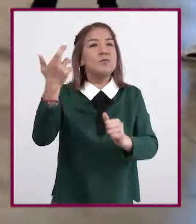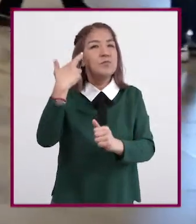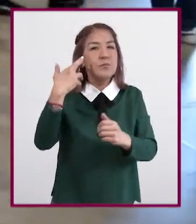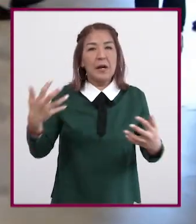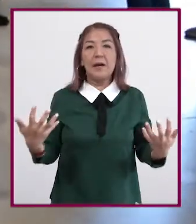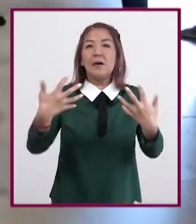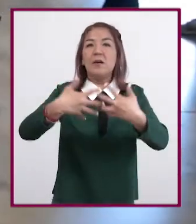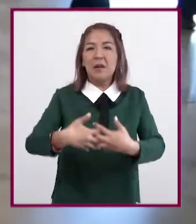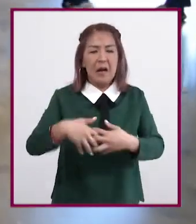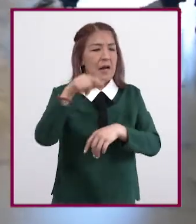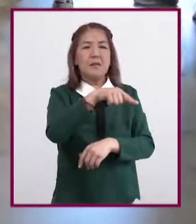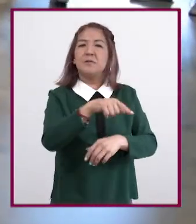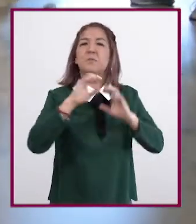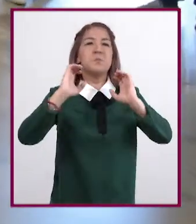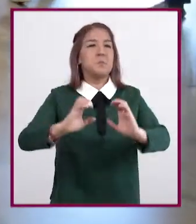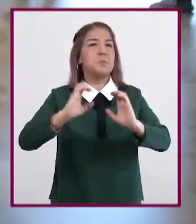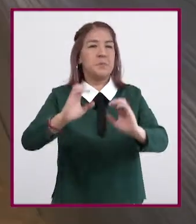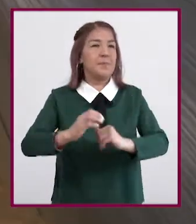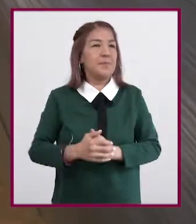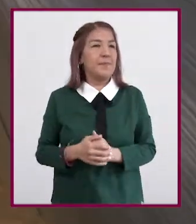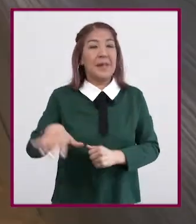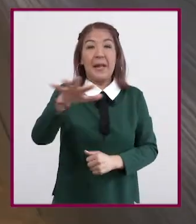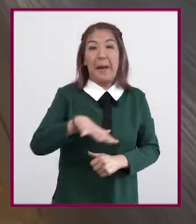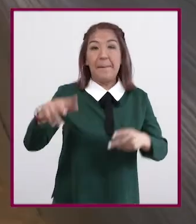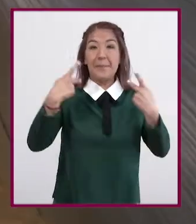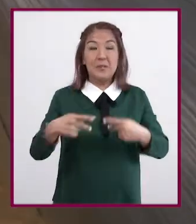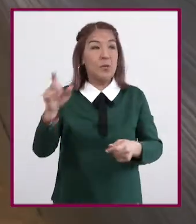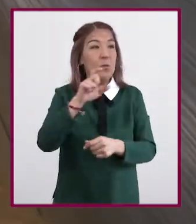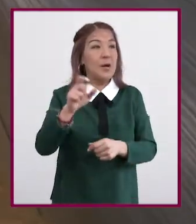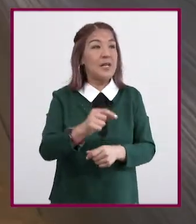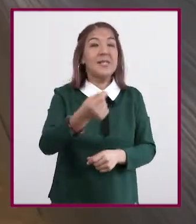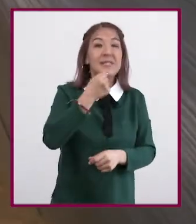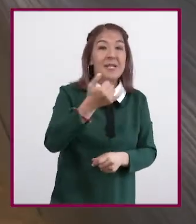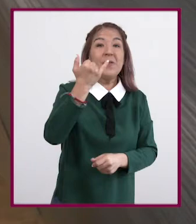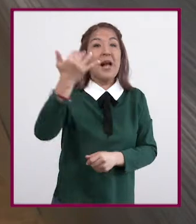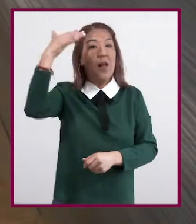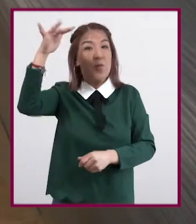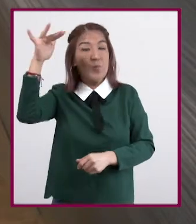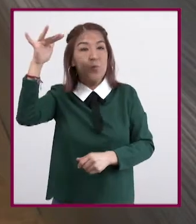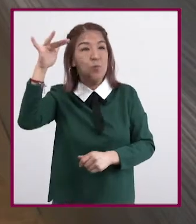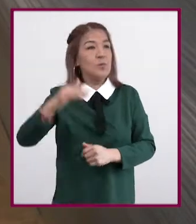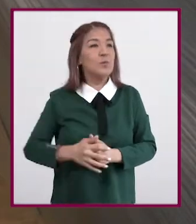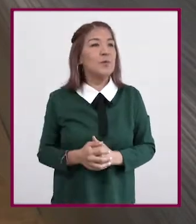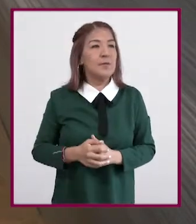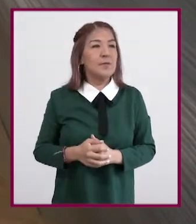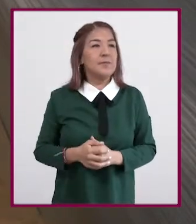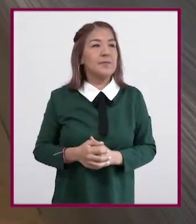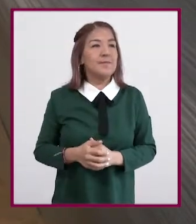la pieza no corre ningún riesgo. El público, cuando tanto niños como adultos